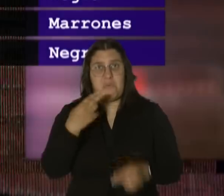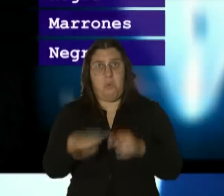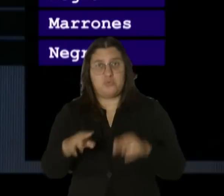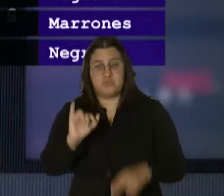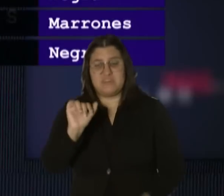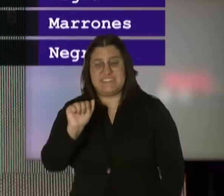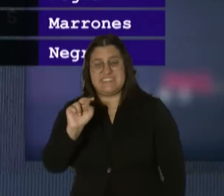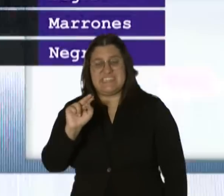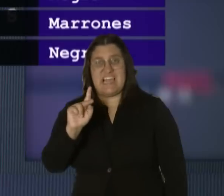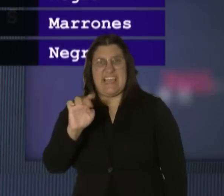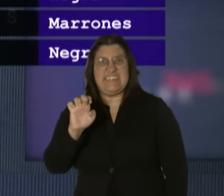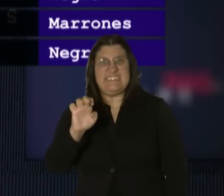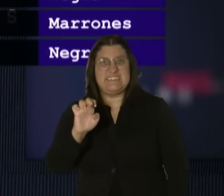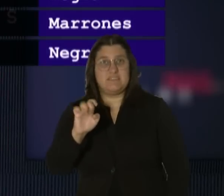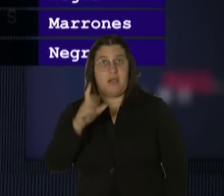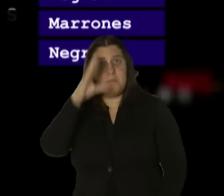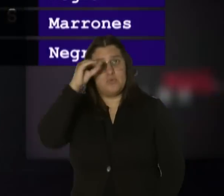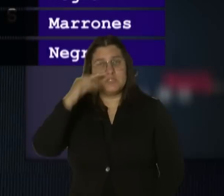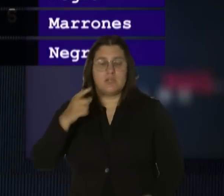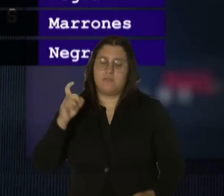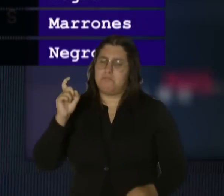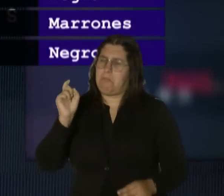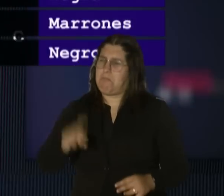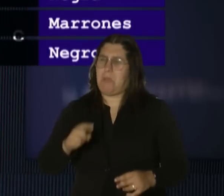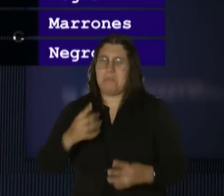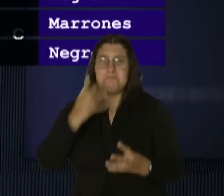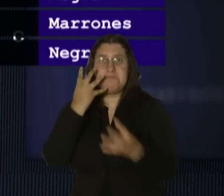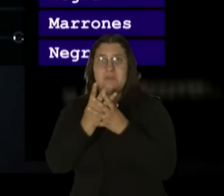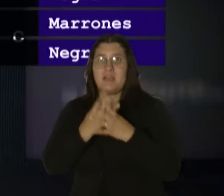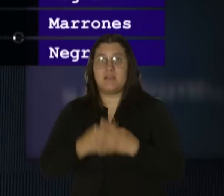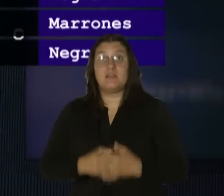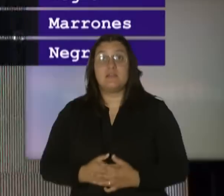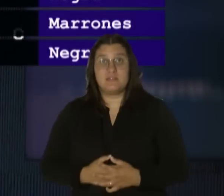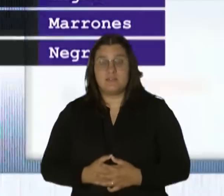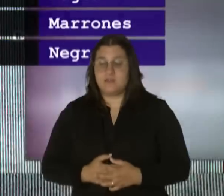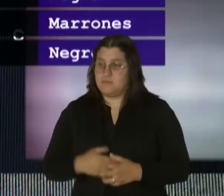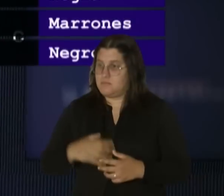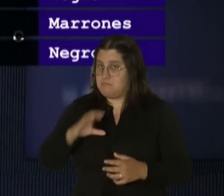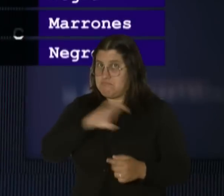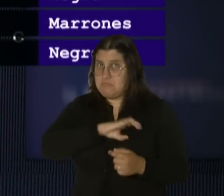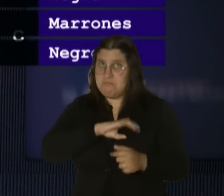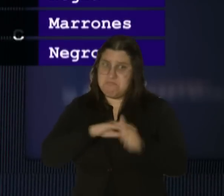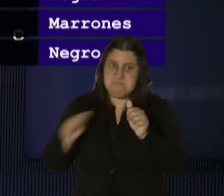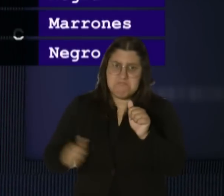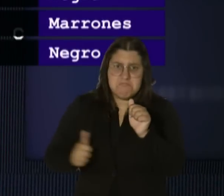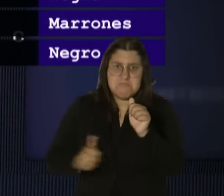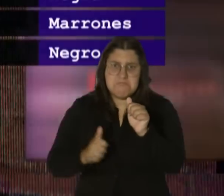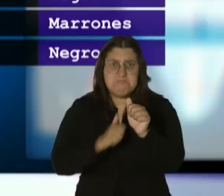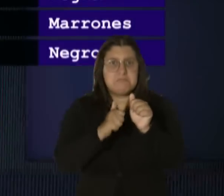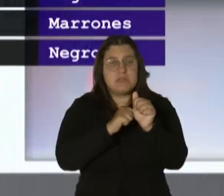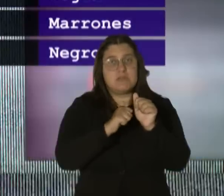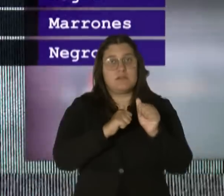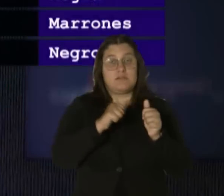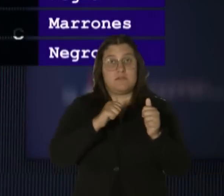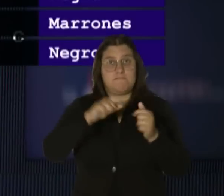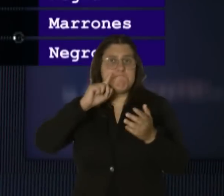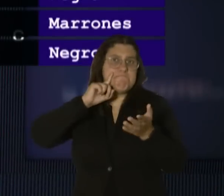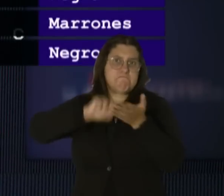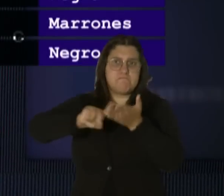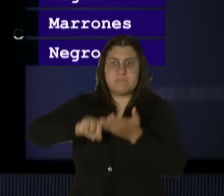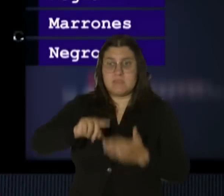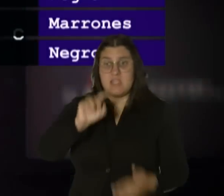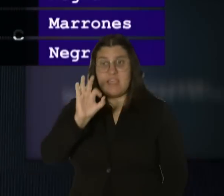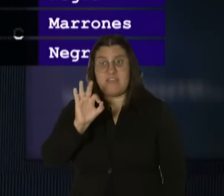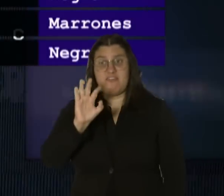este muchacho tiene que ser arrestado. Las autoridades federales están tras los pasos de este individuo. Investigaciones realizadas por el